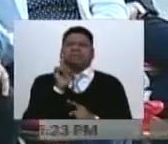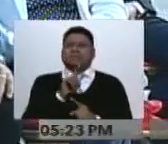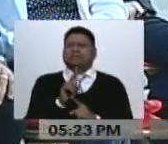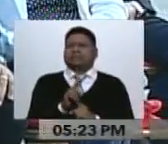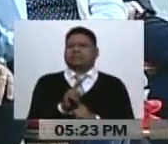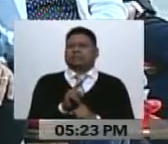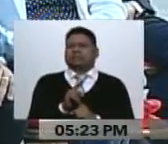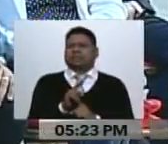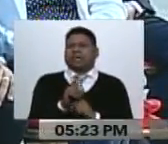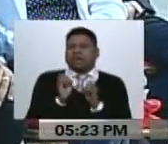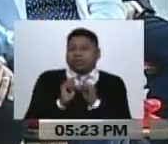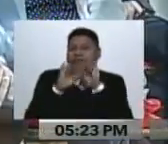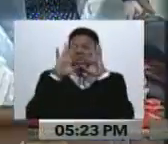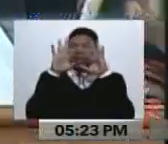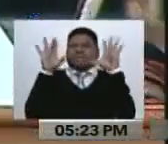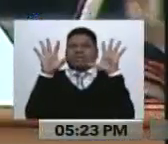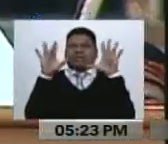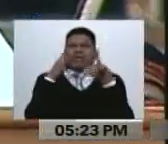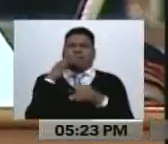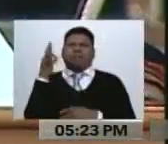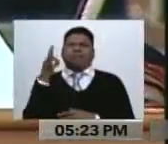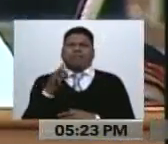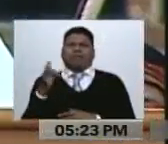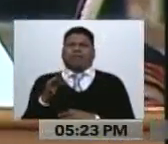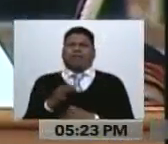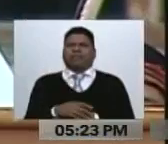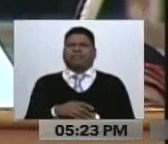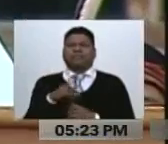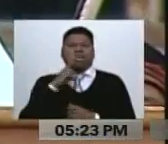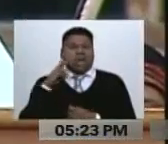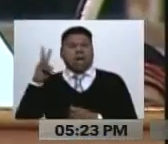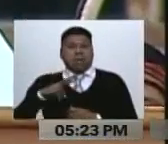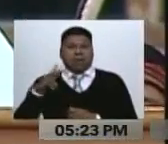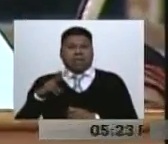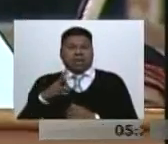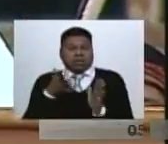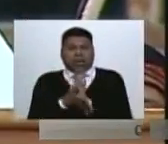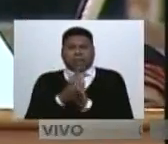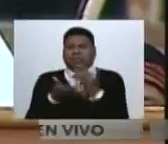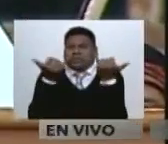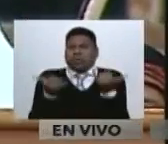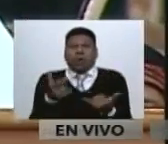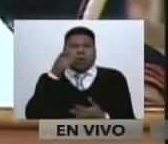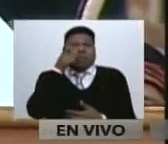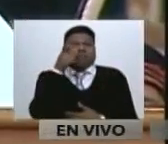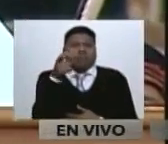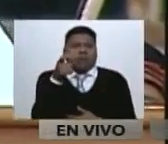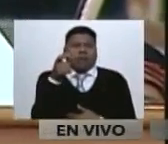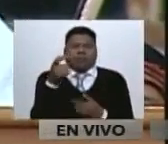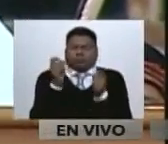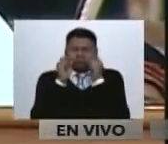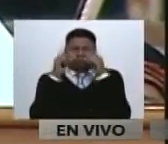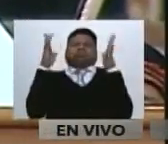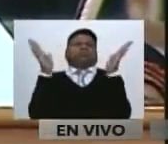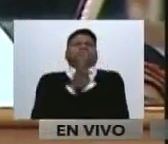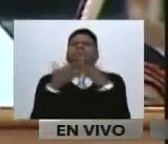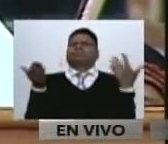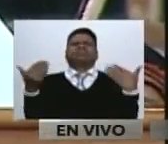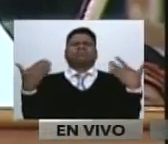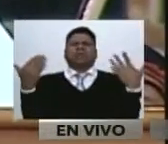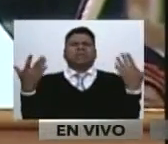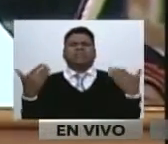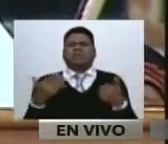que brille la verdad. Y la verdad es lo que está aconteciendo, un pueblo que despierta, un